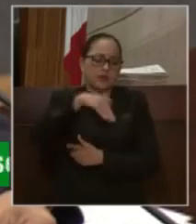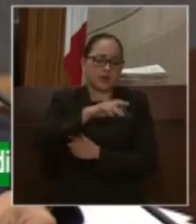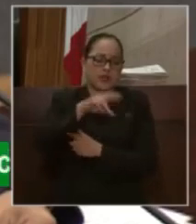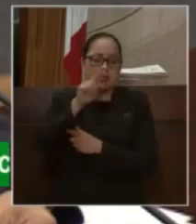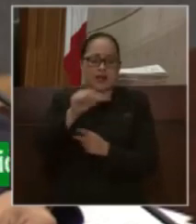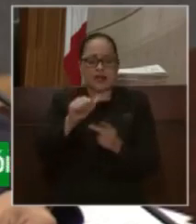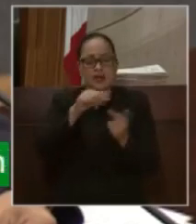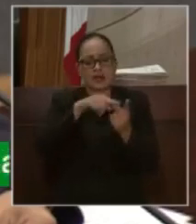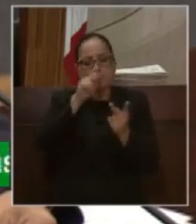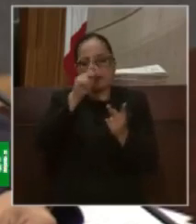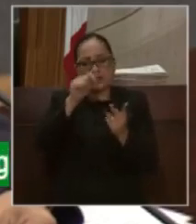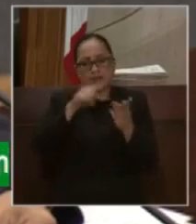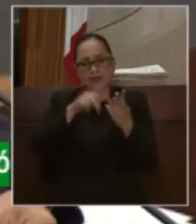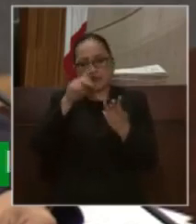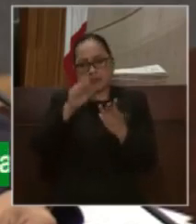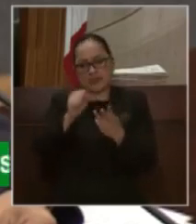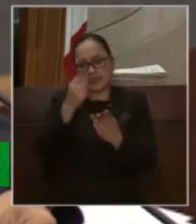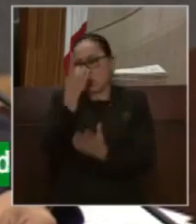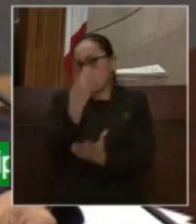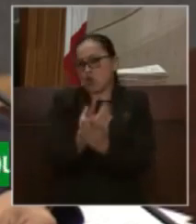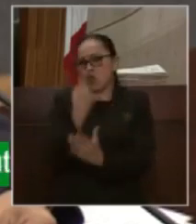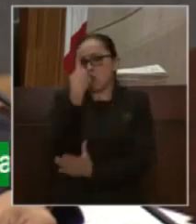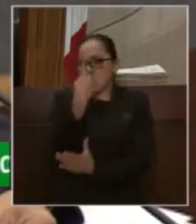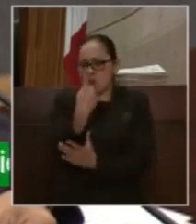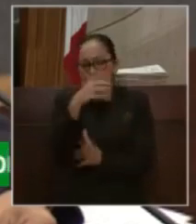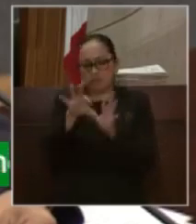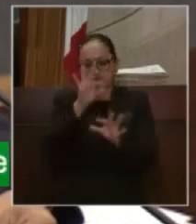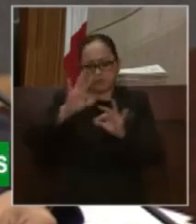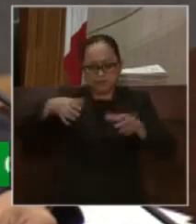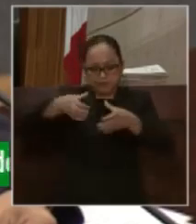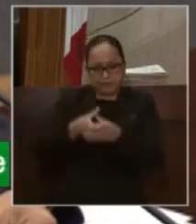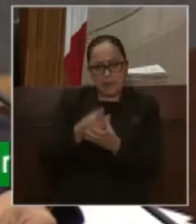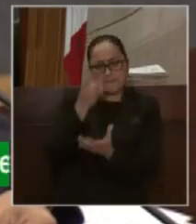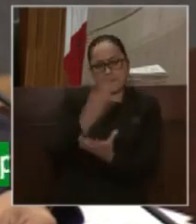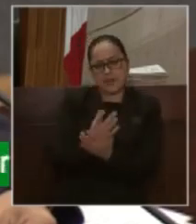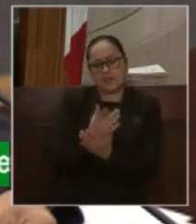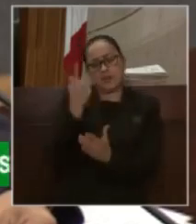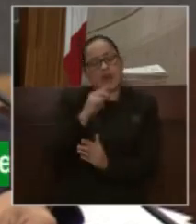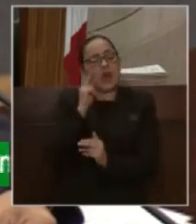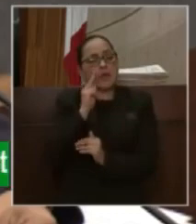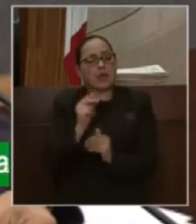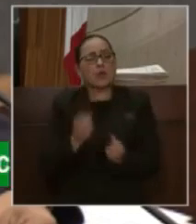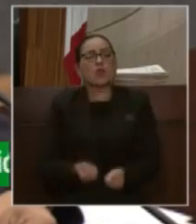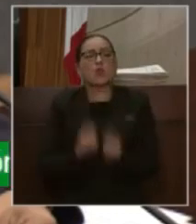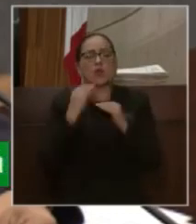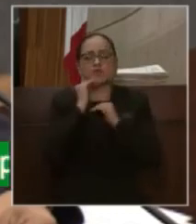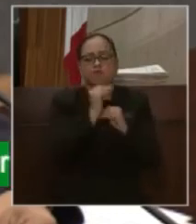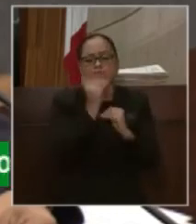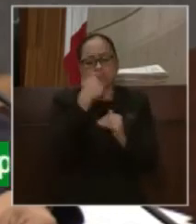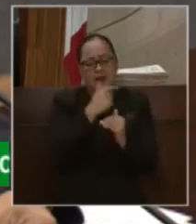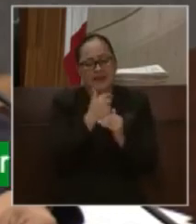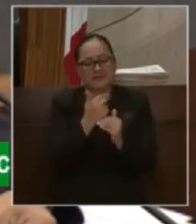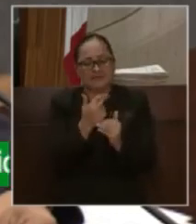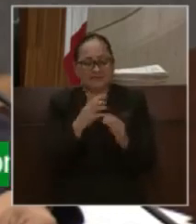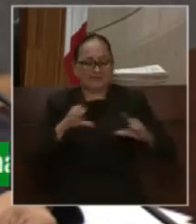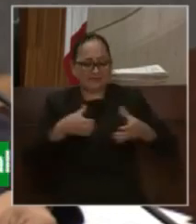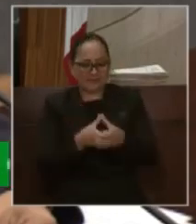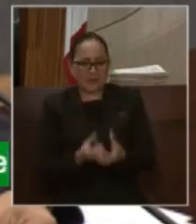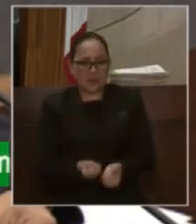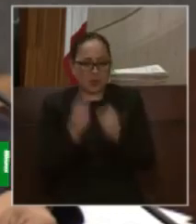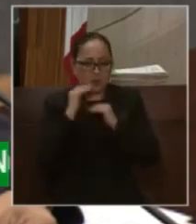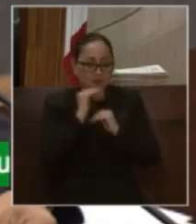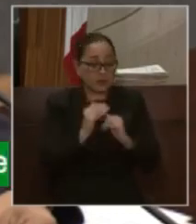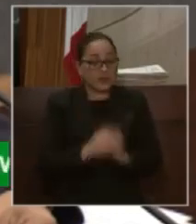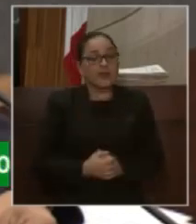debió ser considerada como un solo ente para efectos de la asignación y de verificar los límites de sobre y subrepresentación, pues del análisis de la normativa